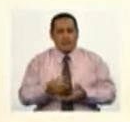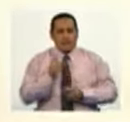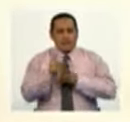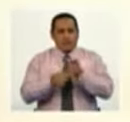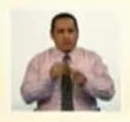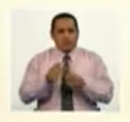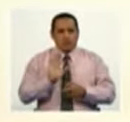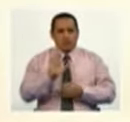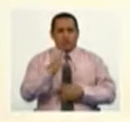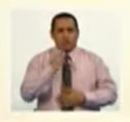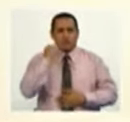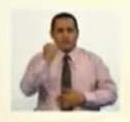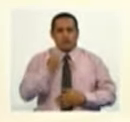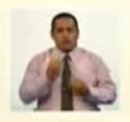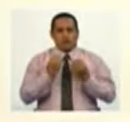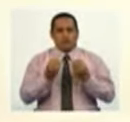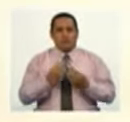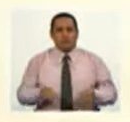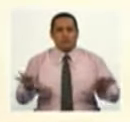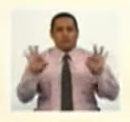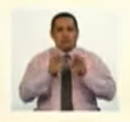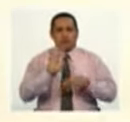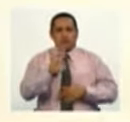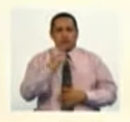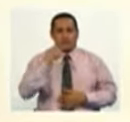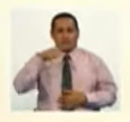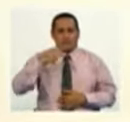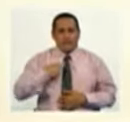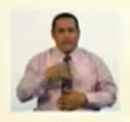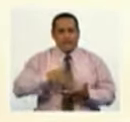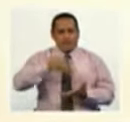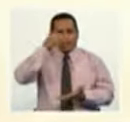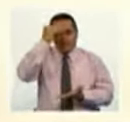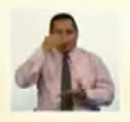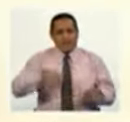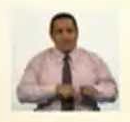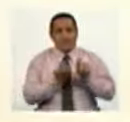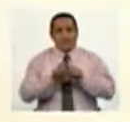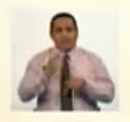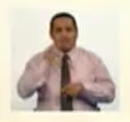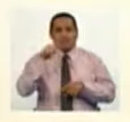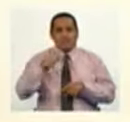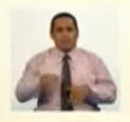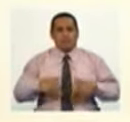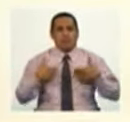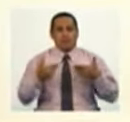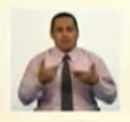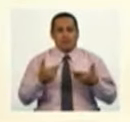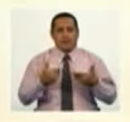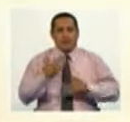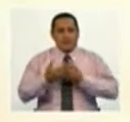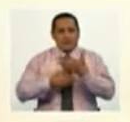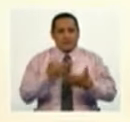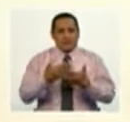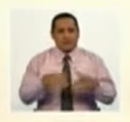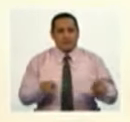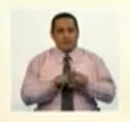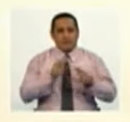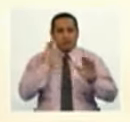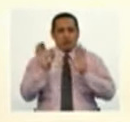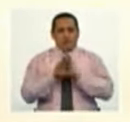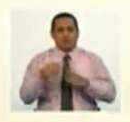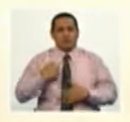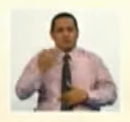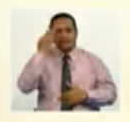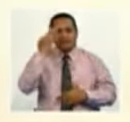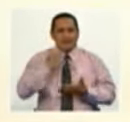eso, acercarle sus derechos porque es información que usted necesita conocer y además necesita también poder manejar, como por